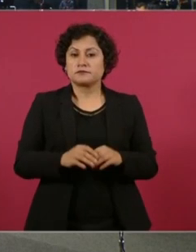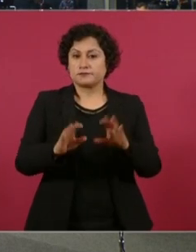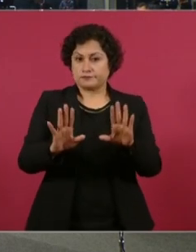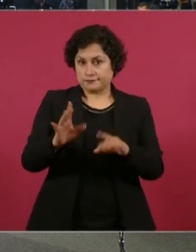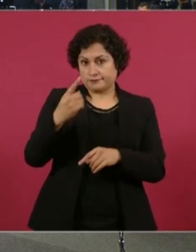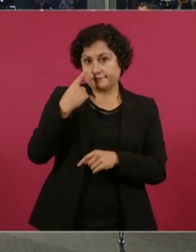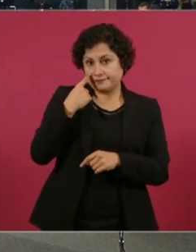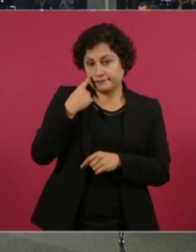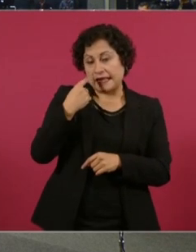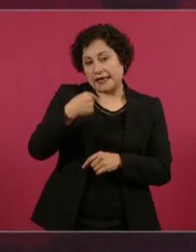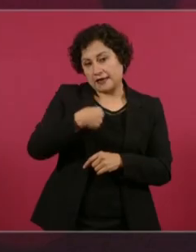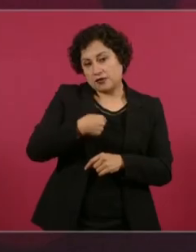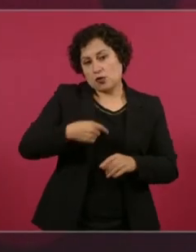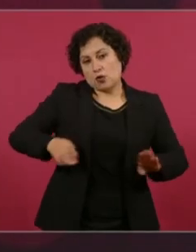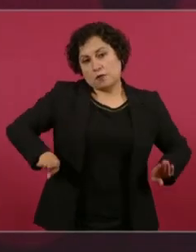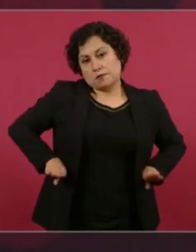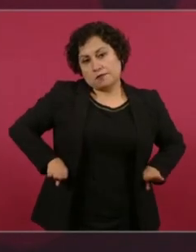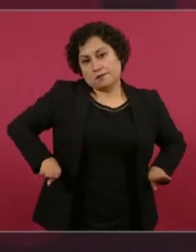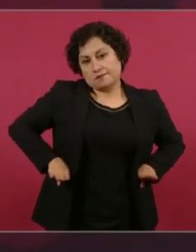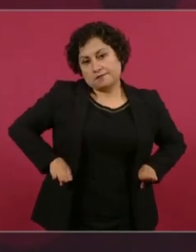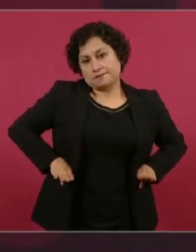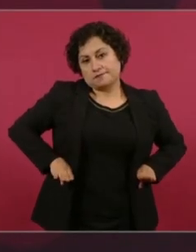muy provinciano